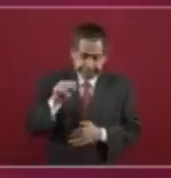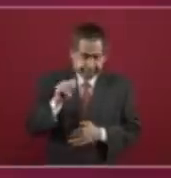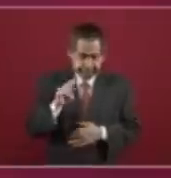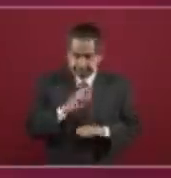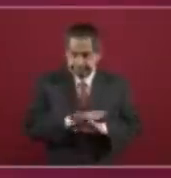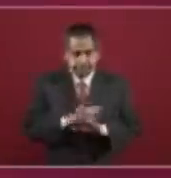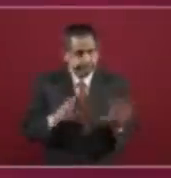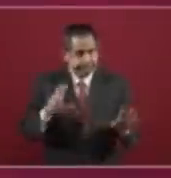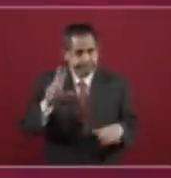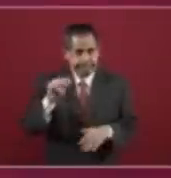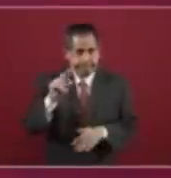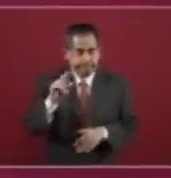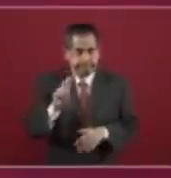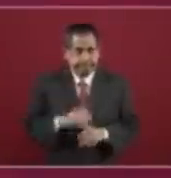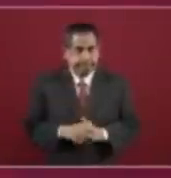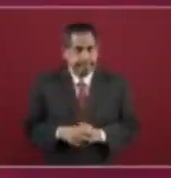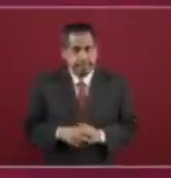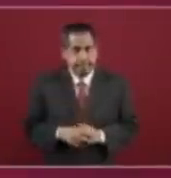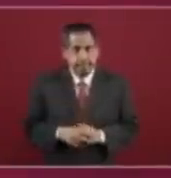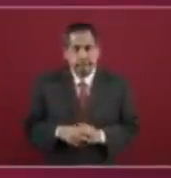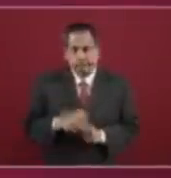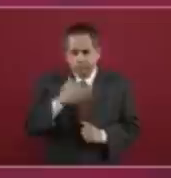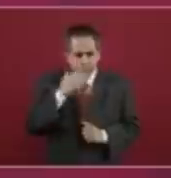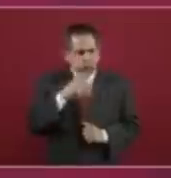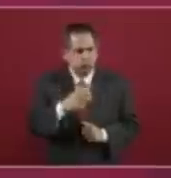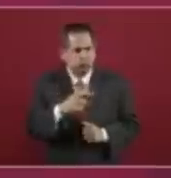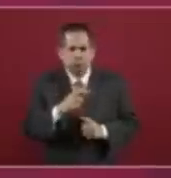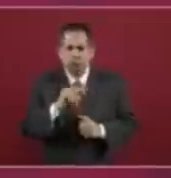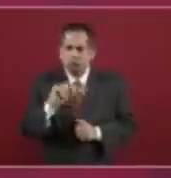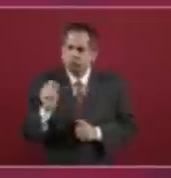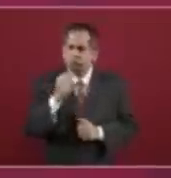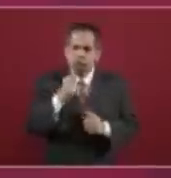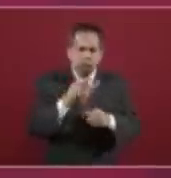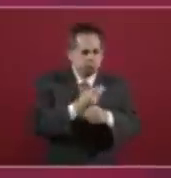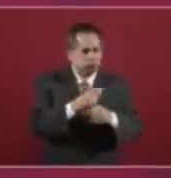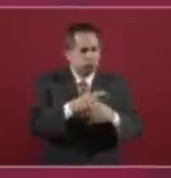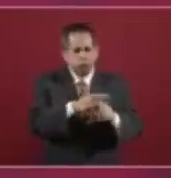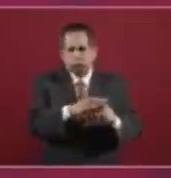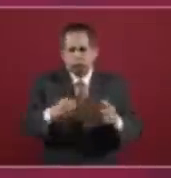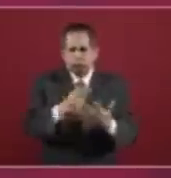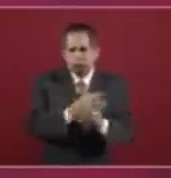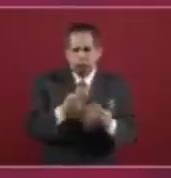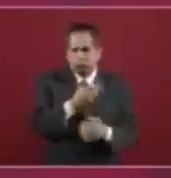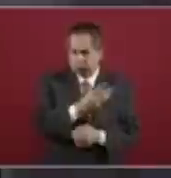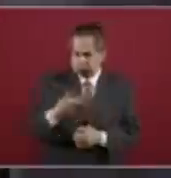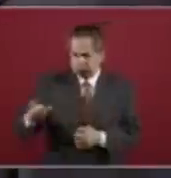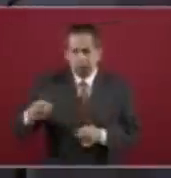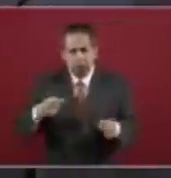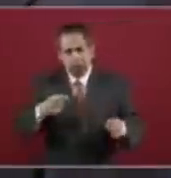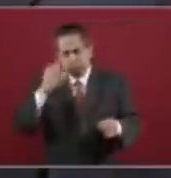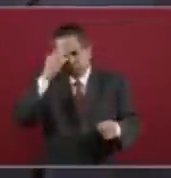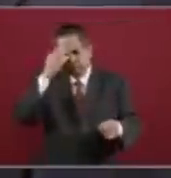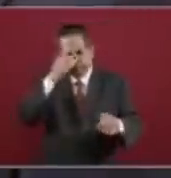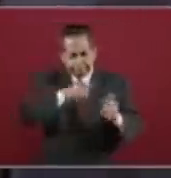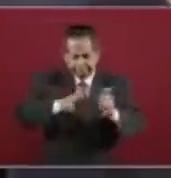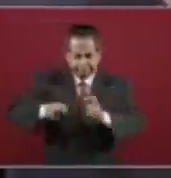no. Entonces, son buenos técnicos, todos conocen de la materia. El otro día